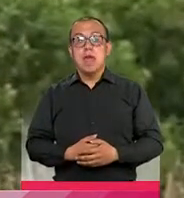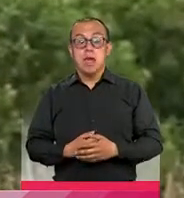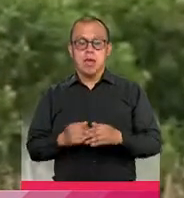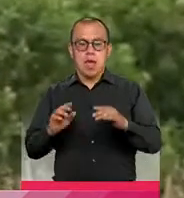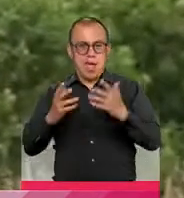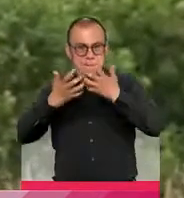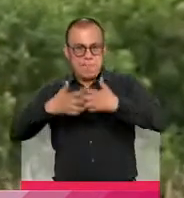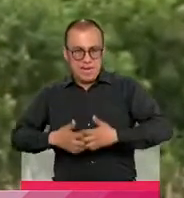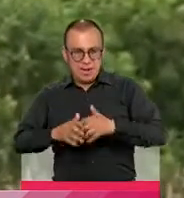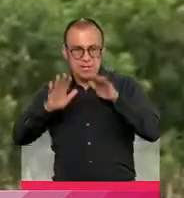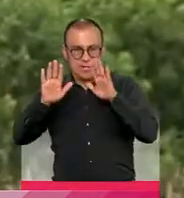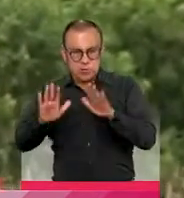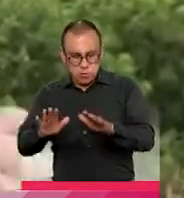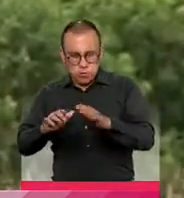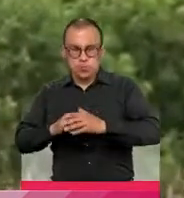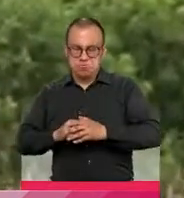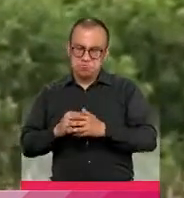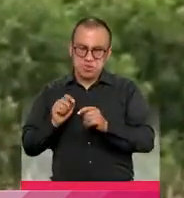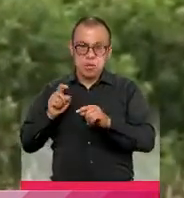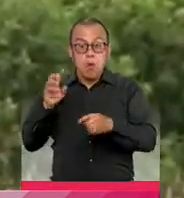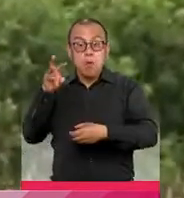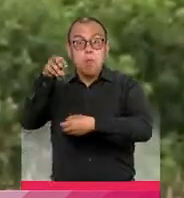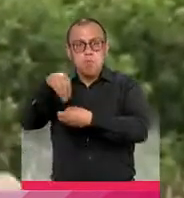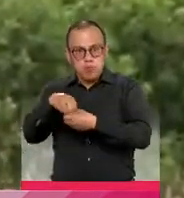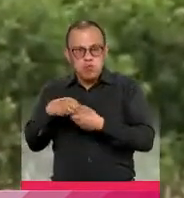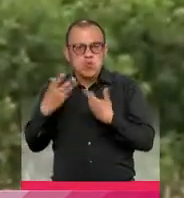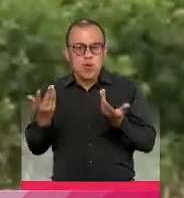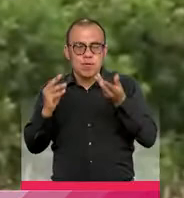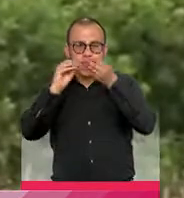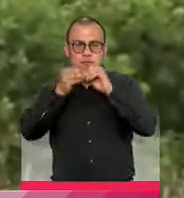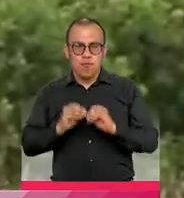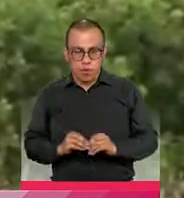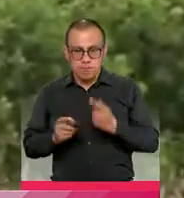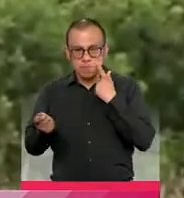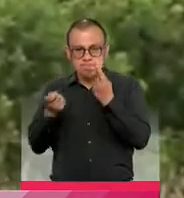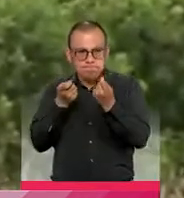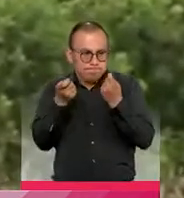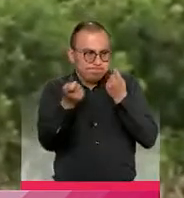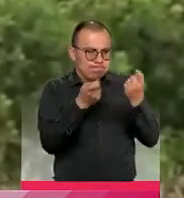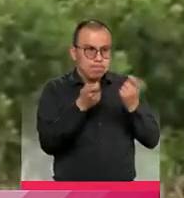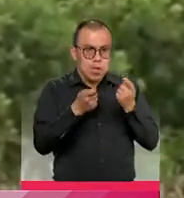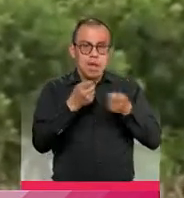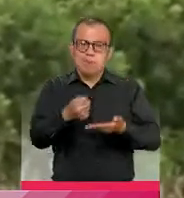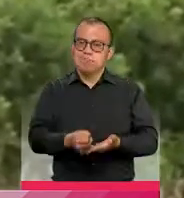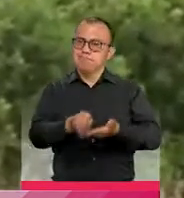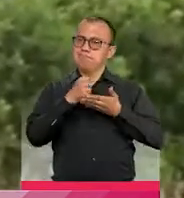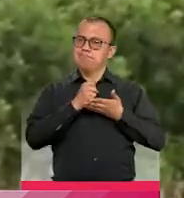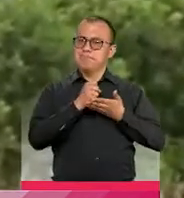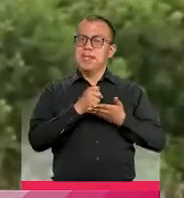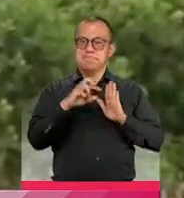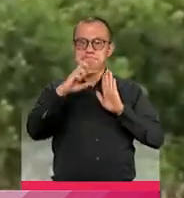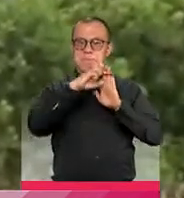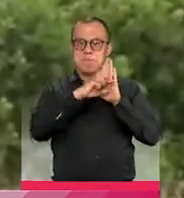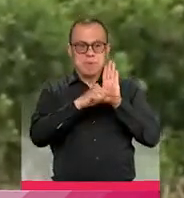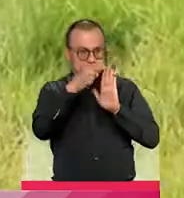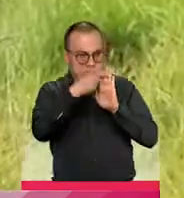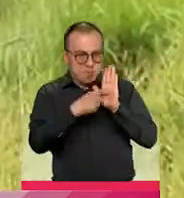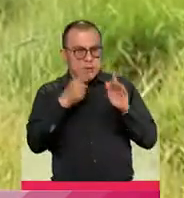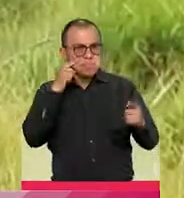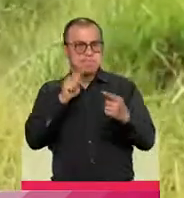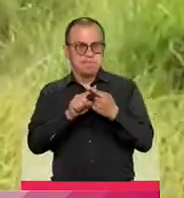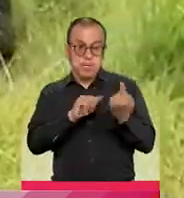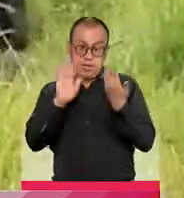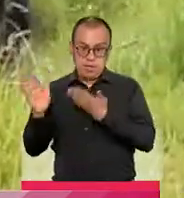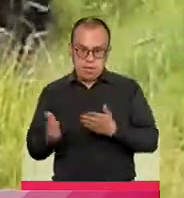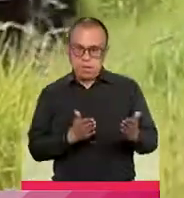de compensación que incluyan formas de manejo que realmente nos ayuden a cumplir con esos propósitos superiores. Un